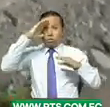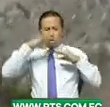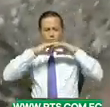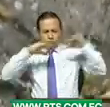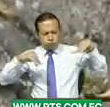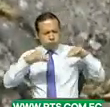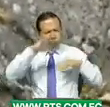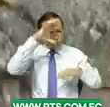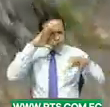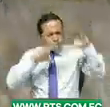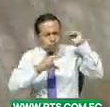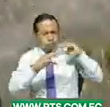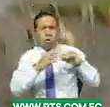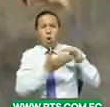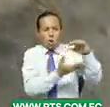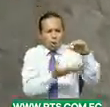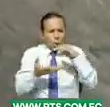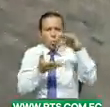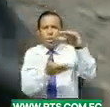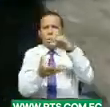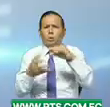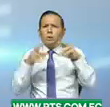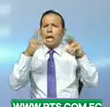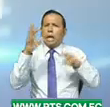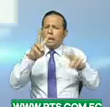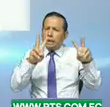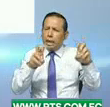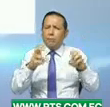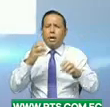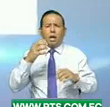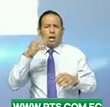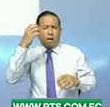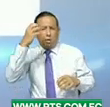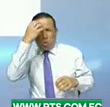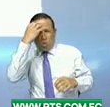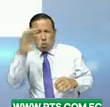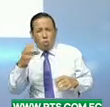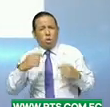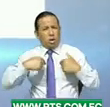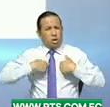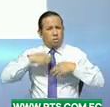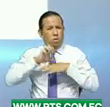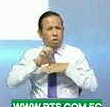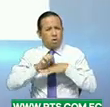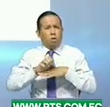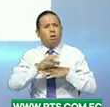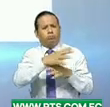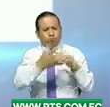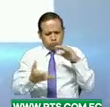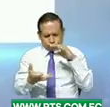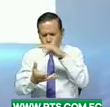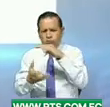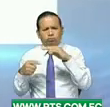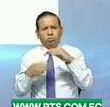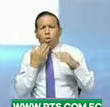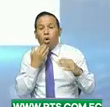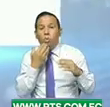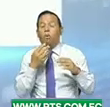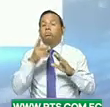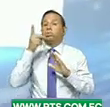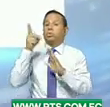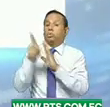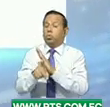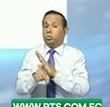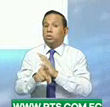arqueológicas originales y copias. El abogado del exmandatario, Alfredo Arboleda, celebró la decisión del magistrado en su cuenta de